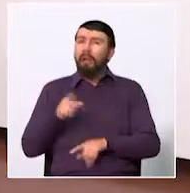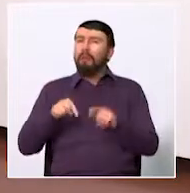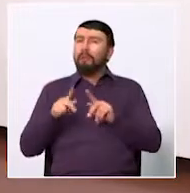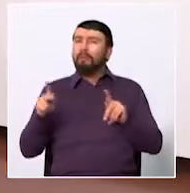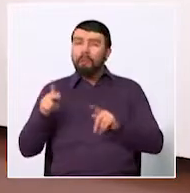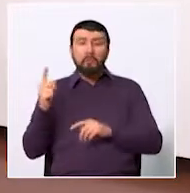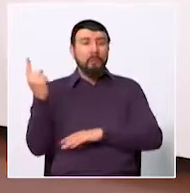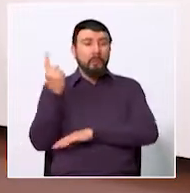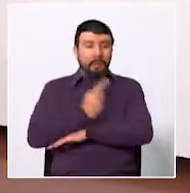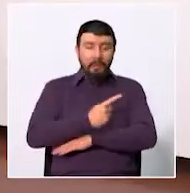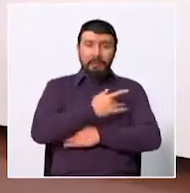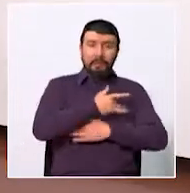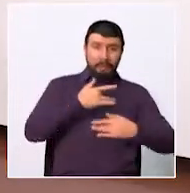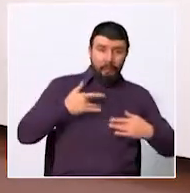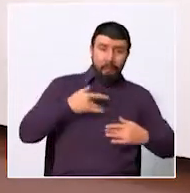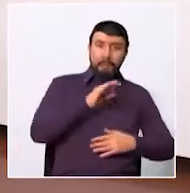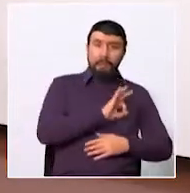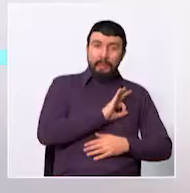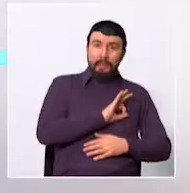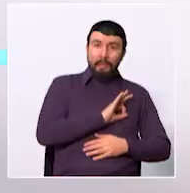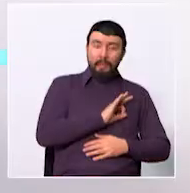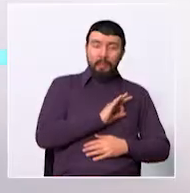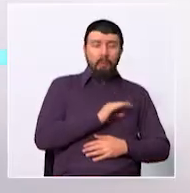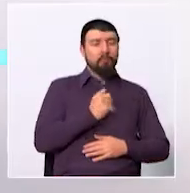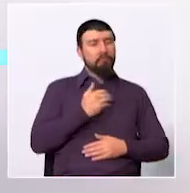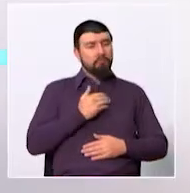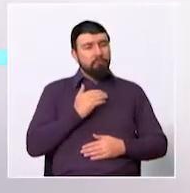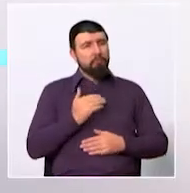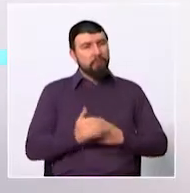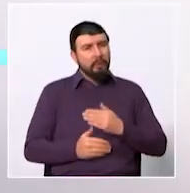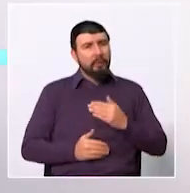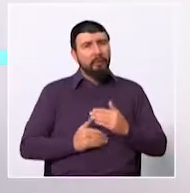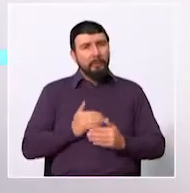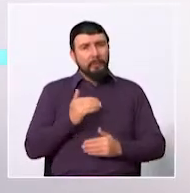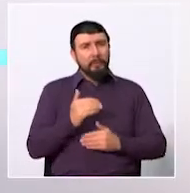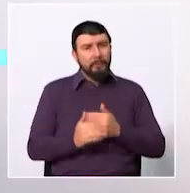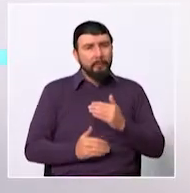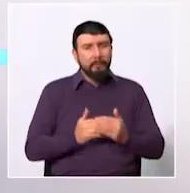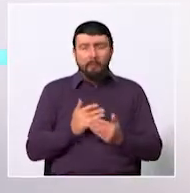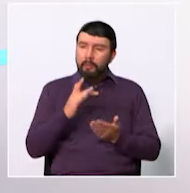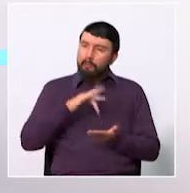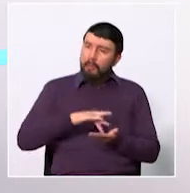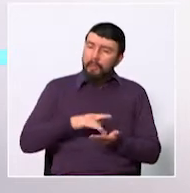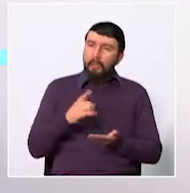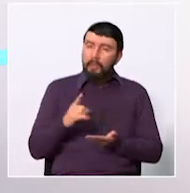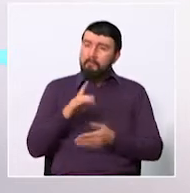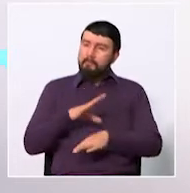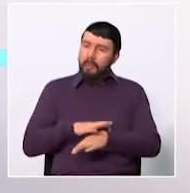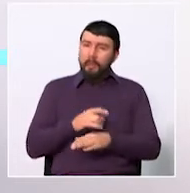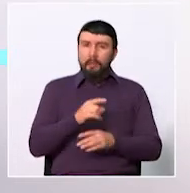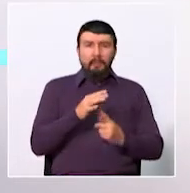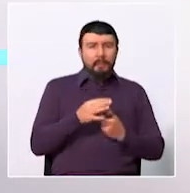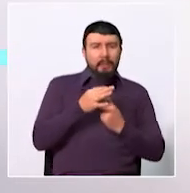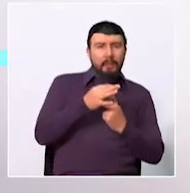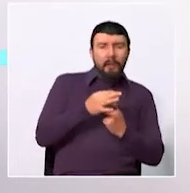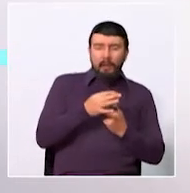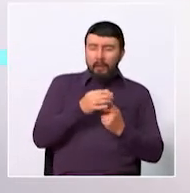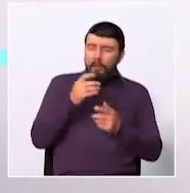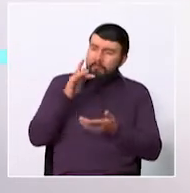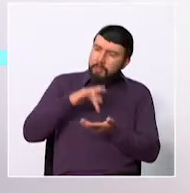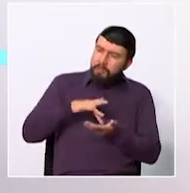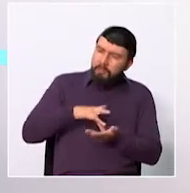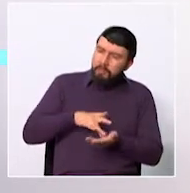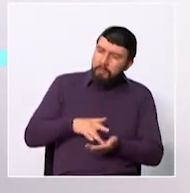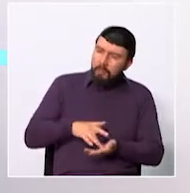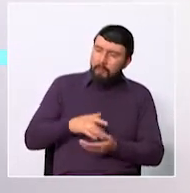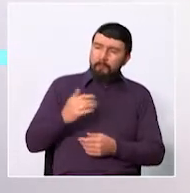el día sábado y en el desarrollo del de la consulta médica de todos los especialistas nos damos cuenta